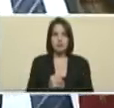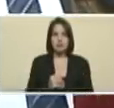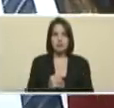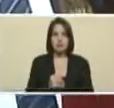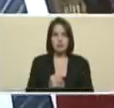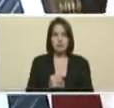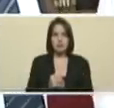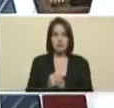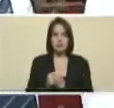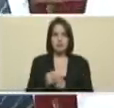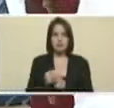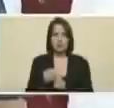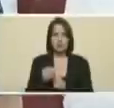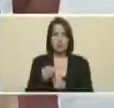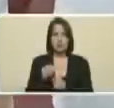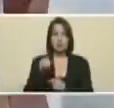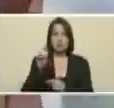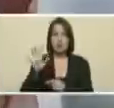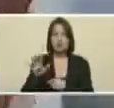Así es.